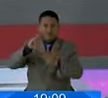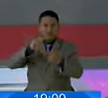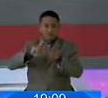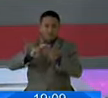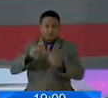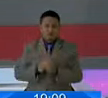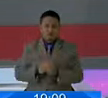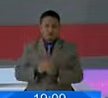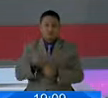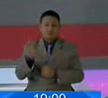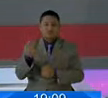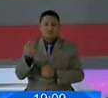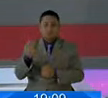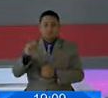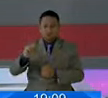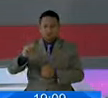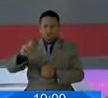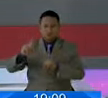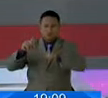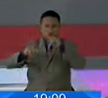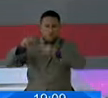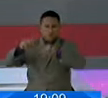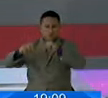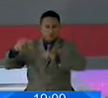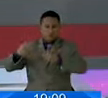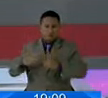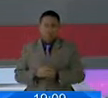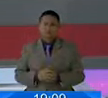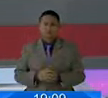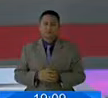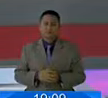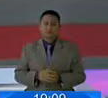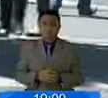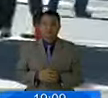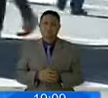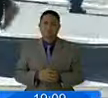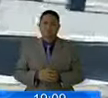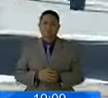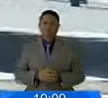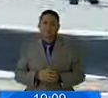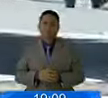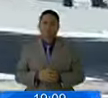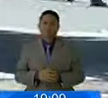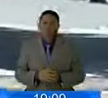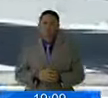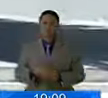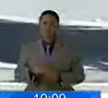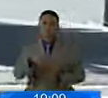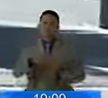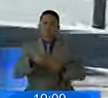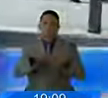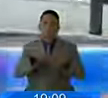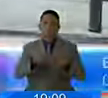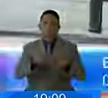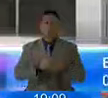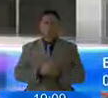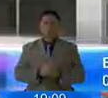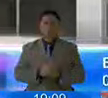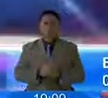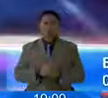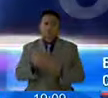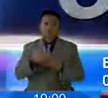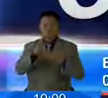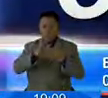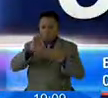Los precios de productos de la canasta básica varían en los centros de abasto. Veamos. En febrero de este año, Ecuador registró una inflación